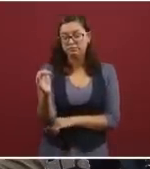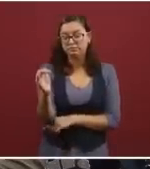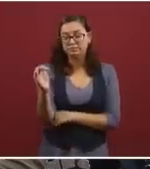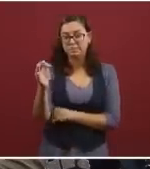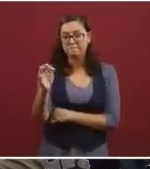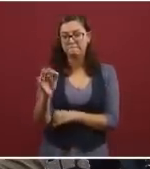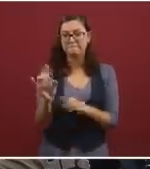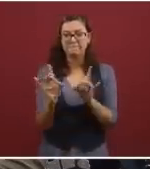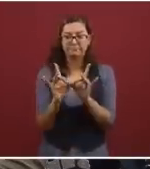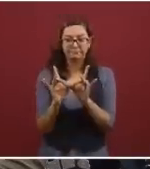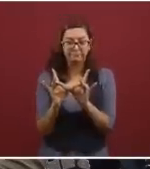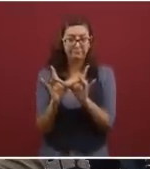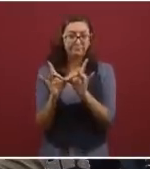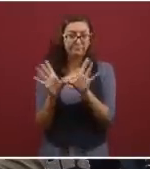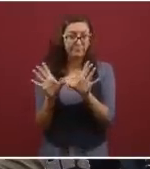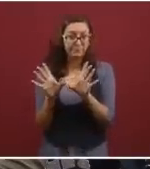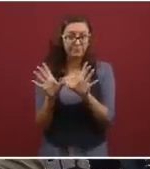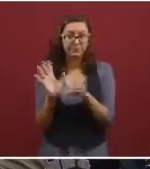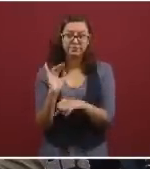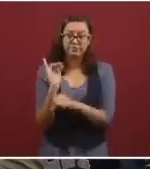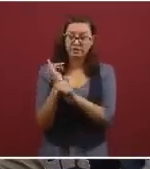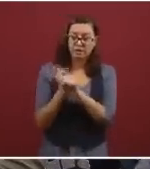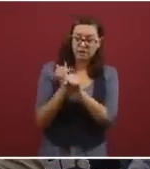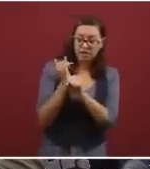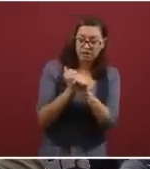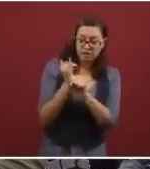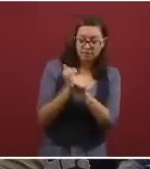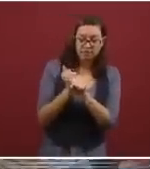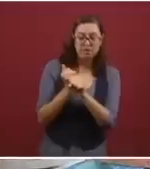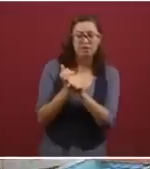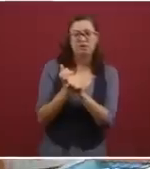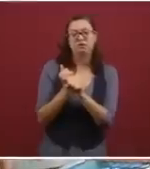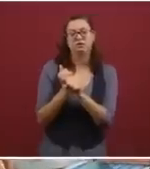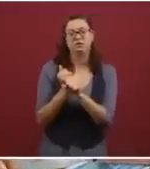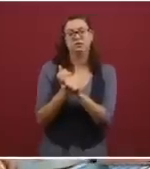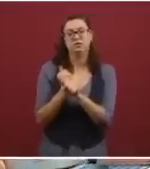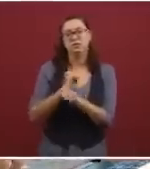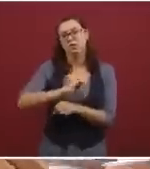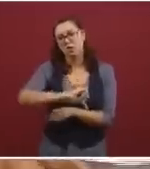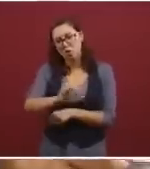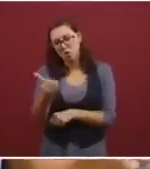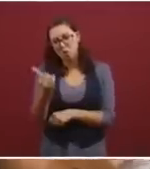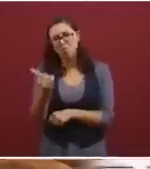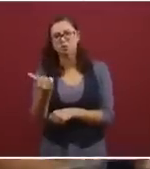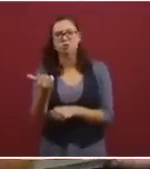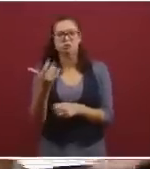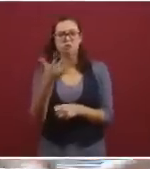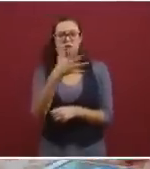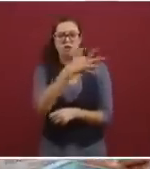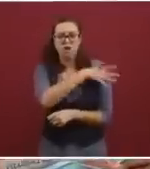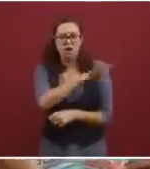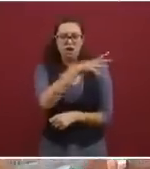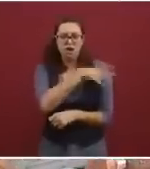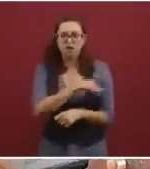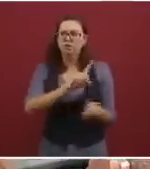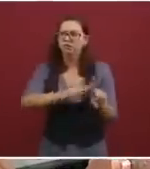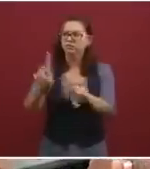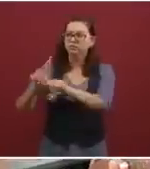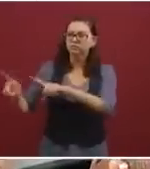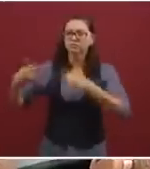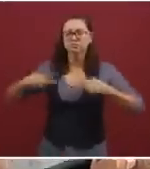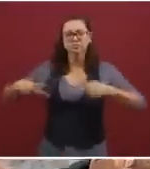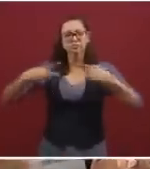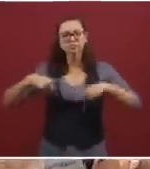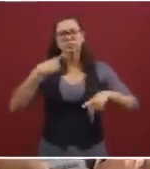en operaciones como la investigación, Operación Limpieza, valga la redundancia, y otras donde los generales o funcionarios se han quejado de